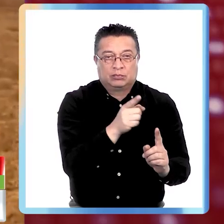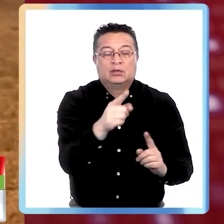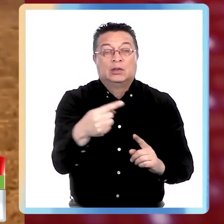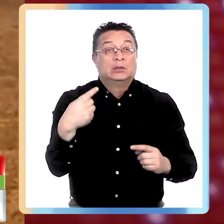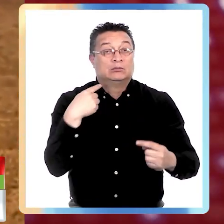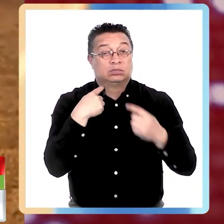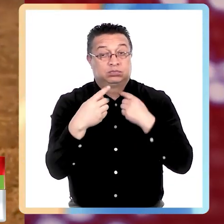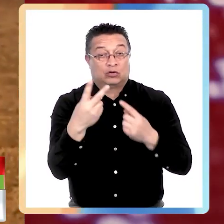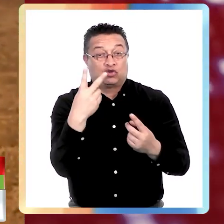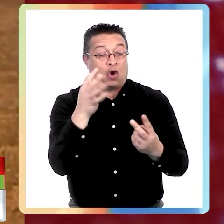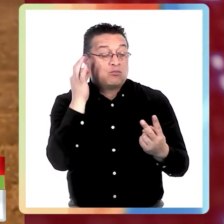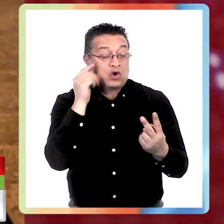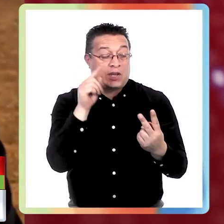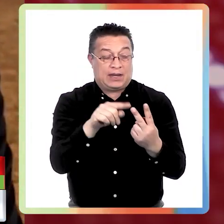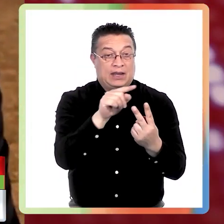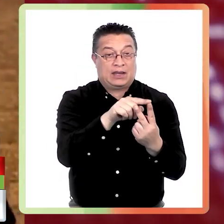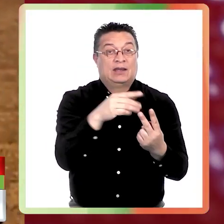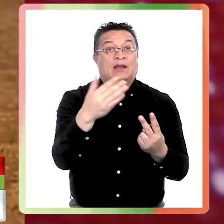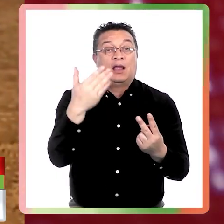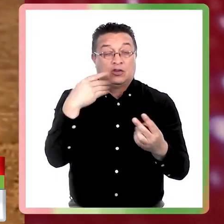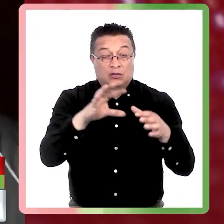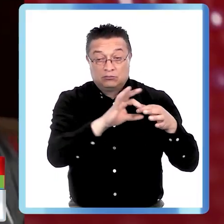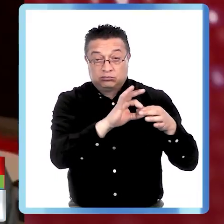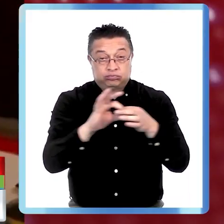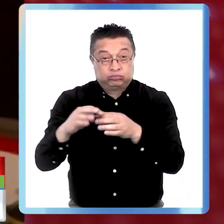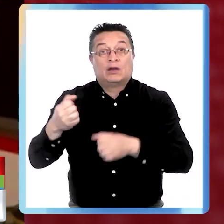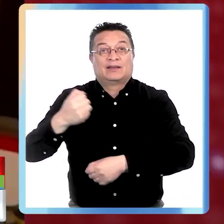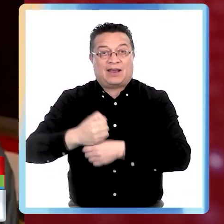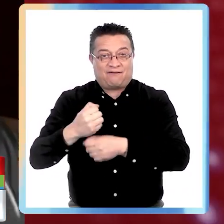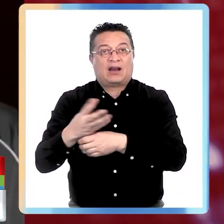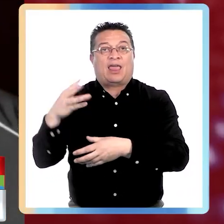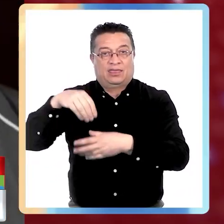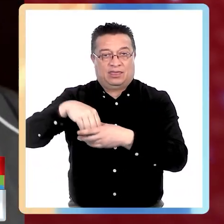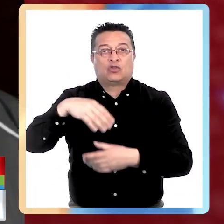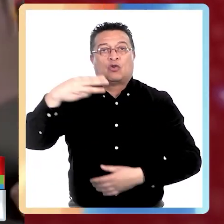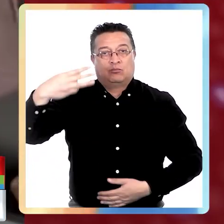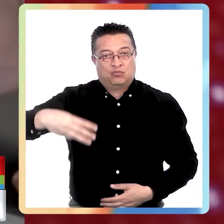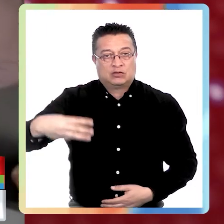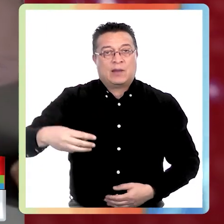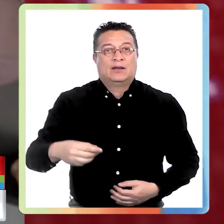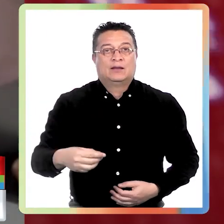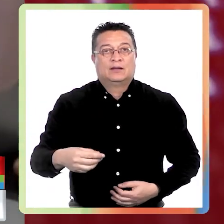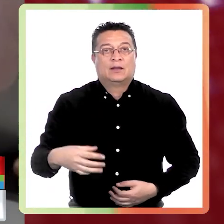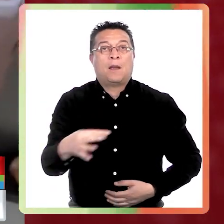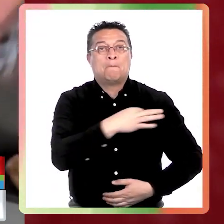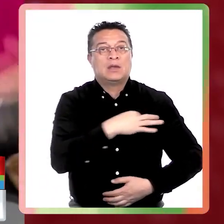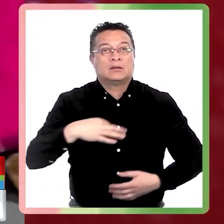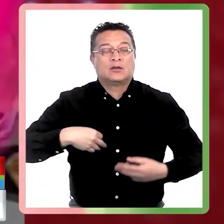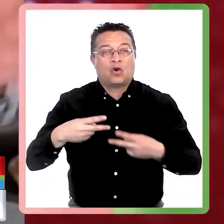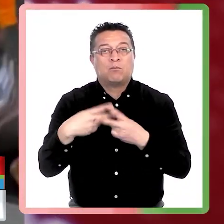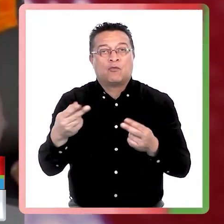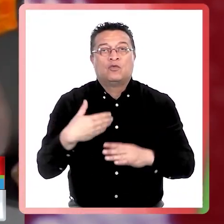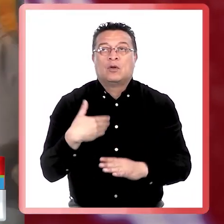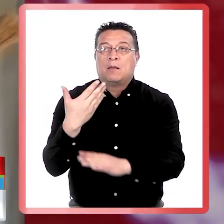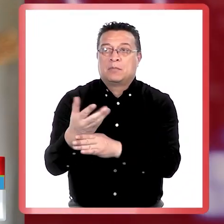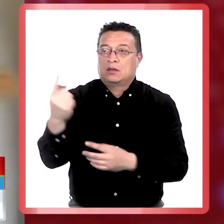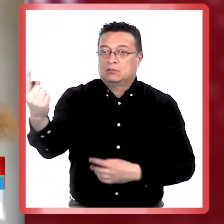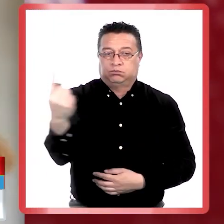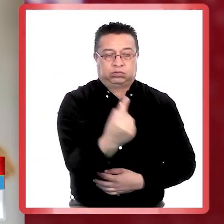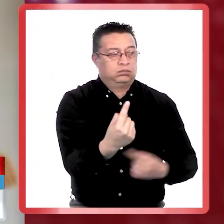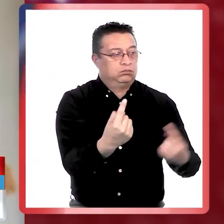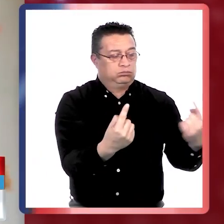Estos afectarían a 2 mujeres, quienes al momento de los hechos eran funcionarias municipales. El Ministerio Público solicitó la